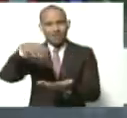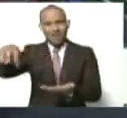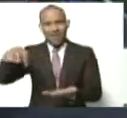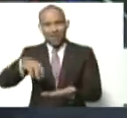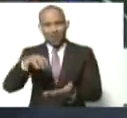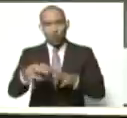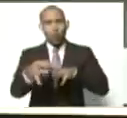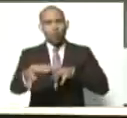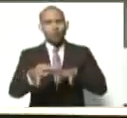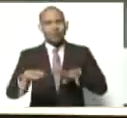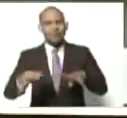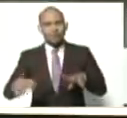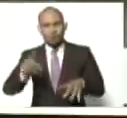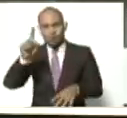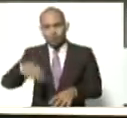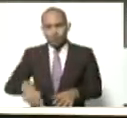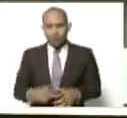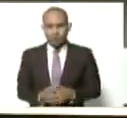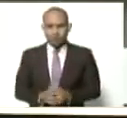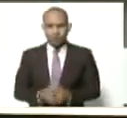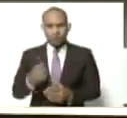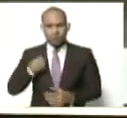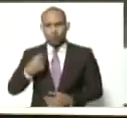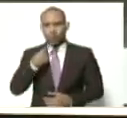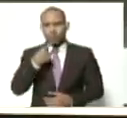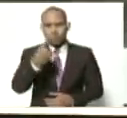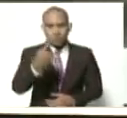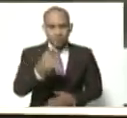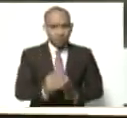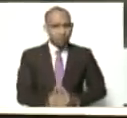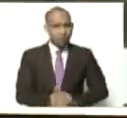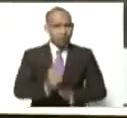y municipales. Y municipales. Yo le digo a los